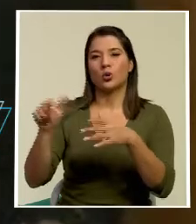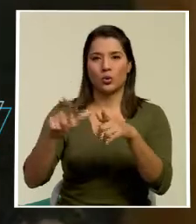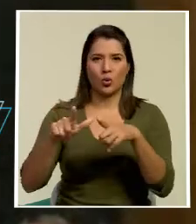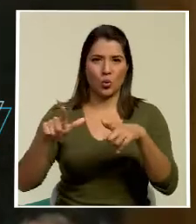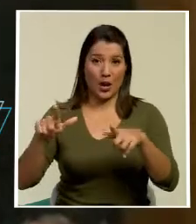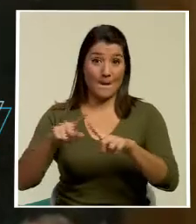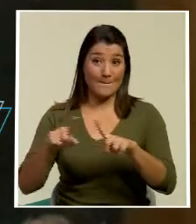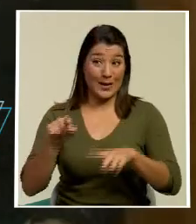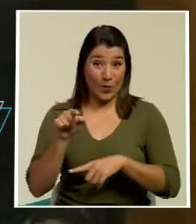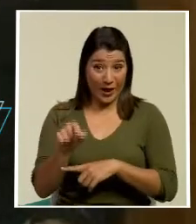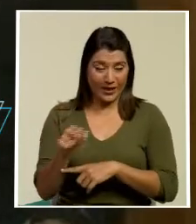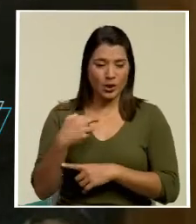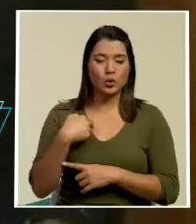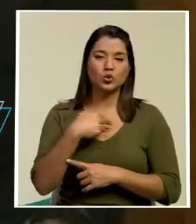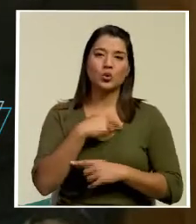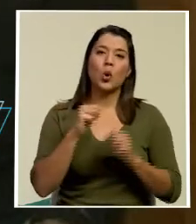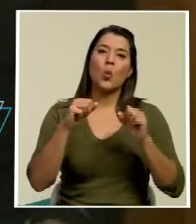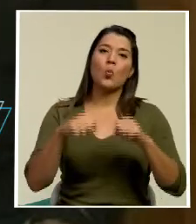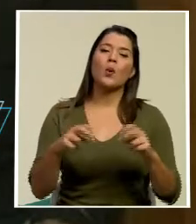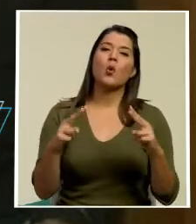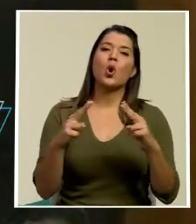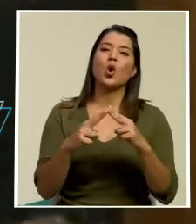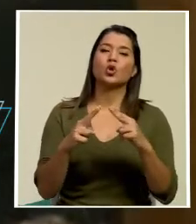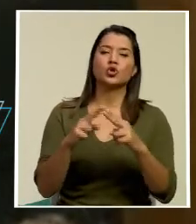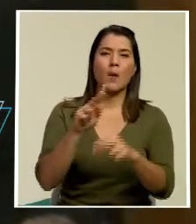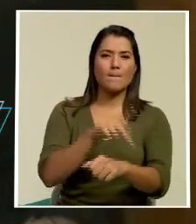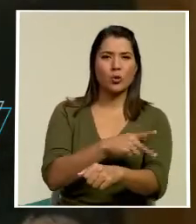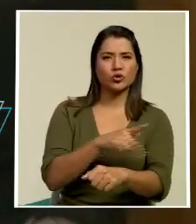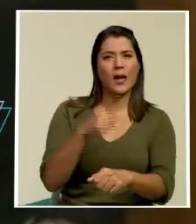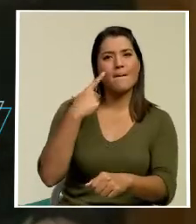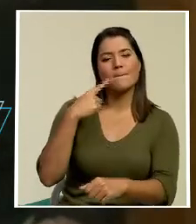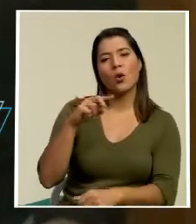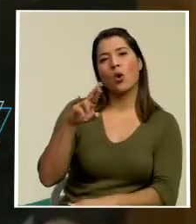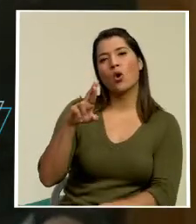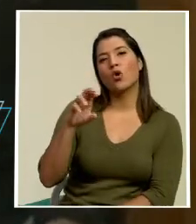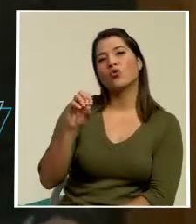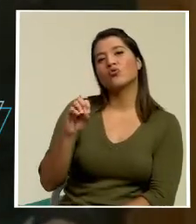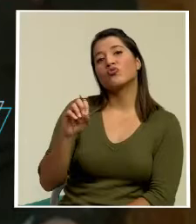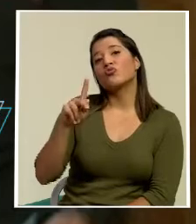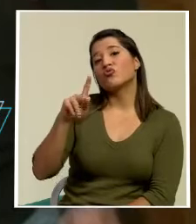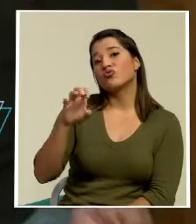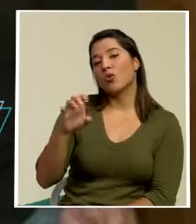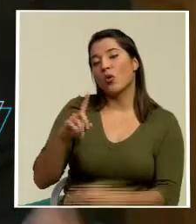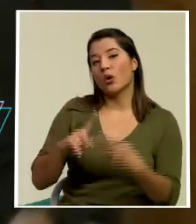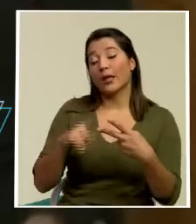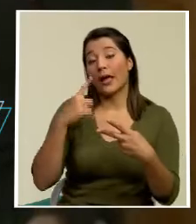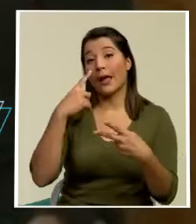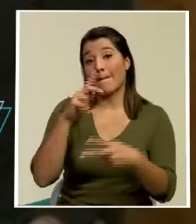ahí conocimos la poesía de Roque, la poesía de